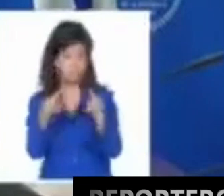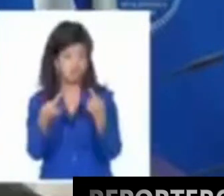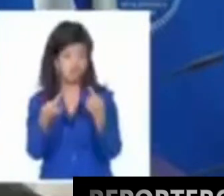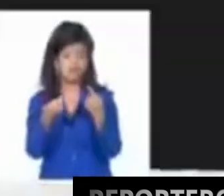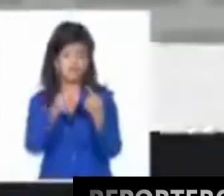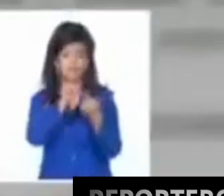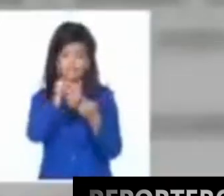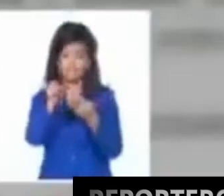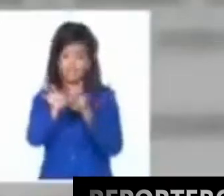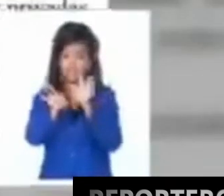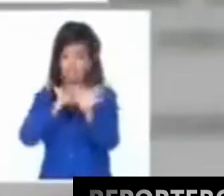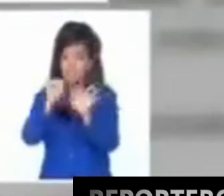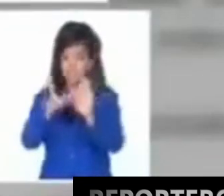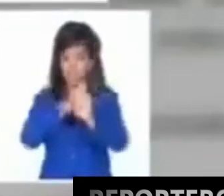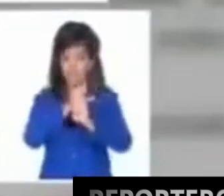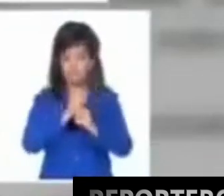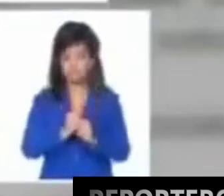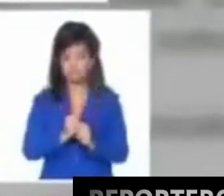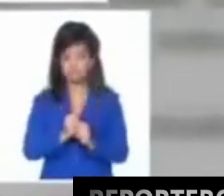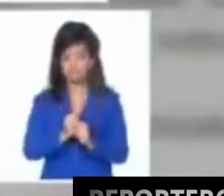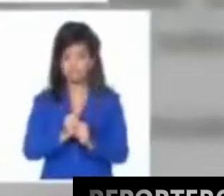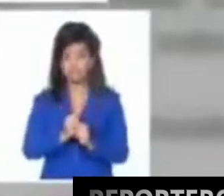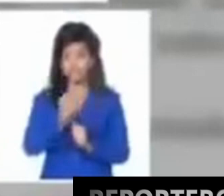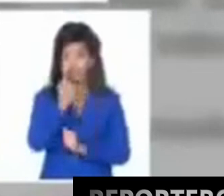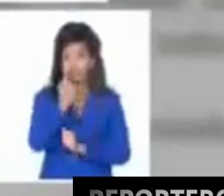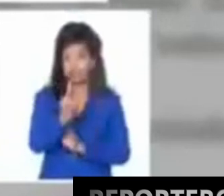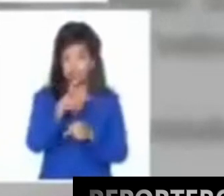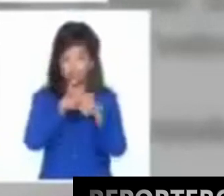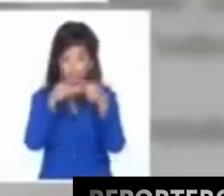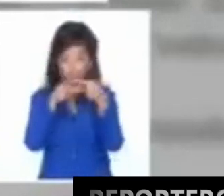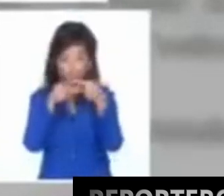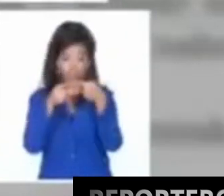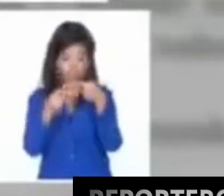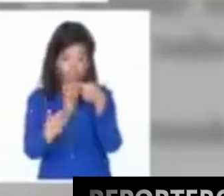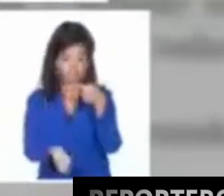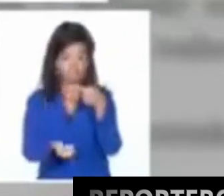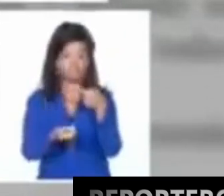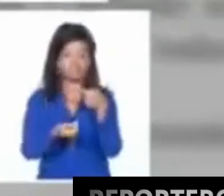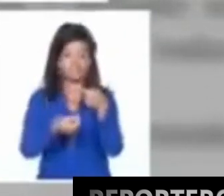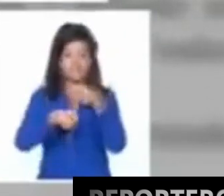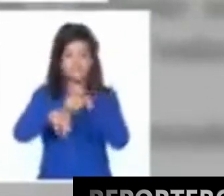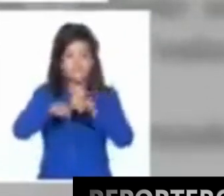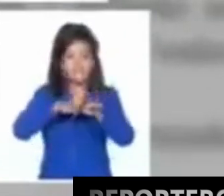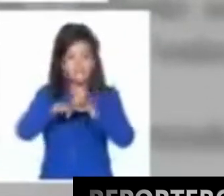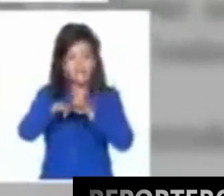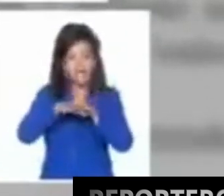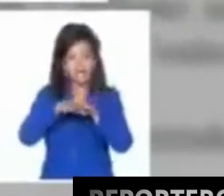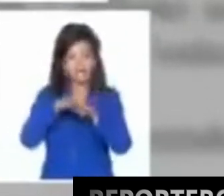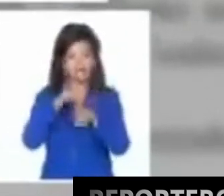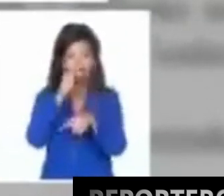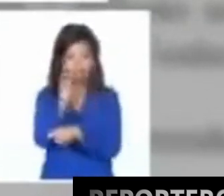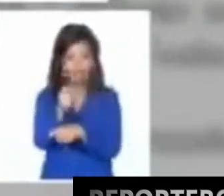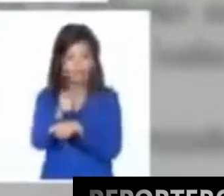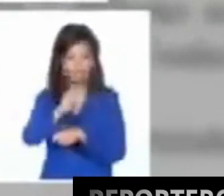elementos esenciales, uno objetivo y uno subjetivo. El objetivo es alistarse en una formación militar